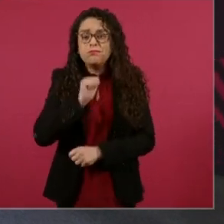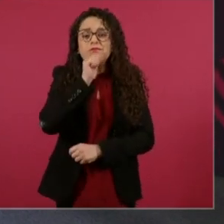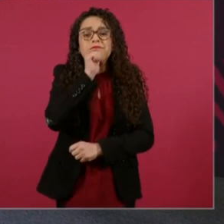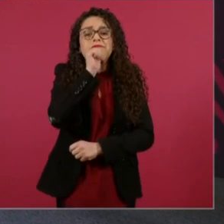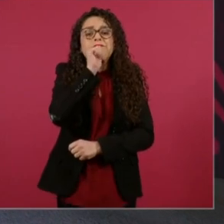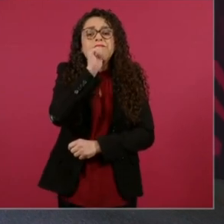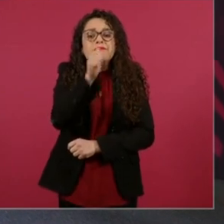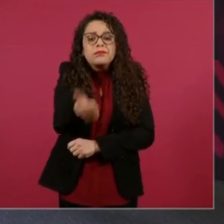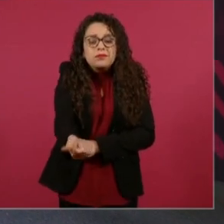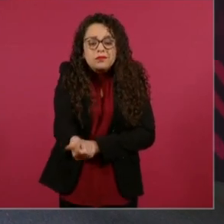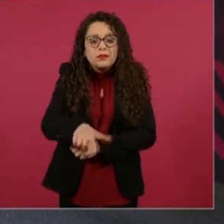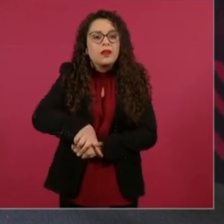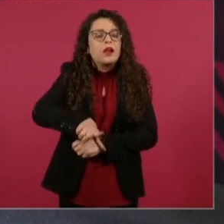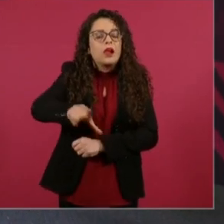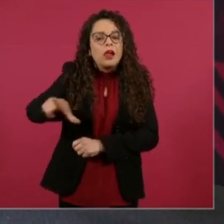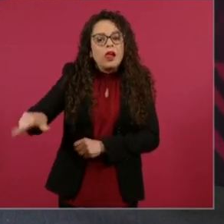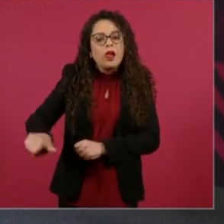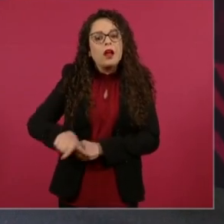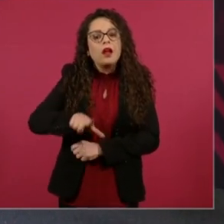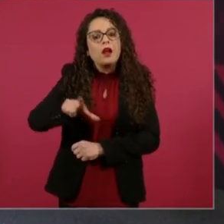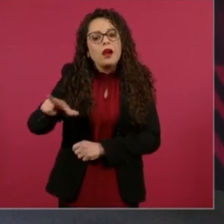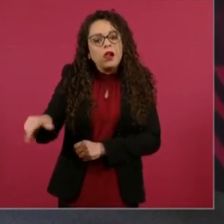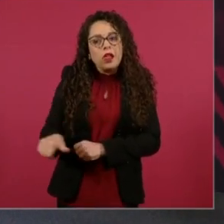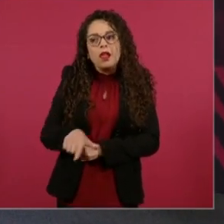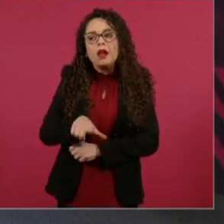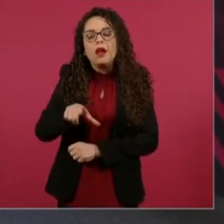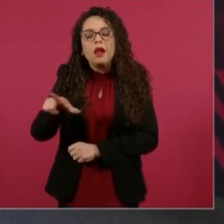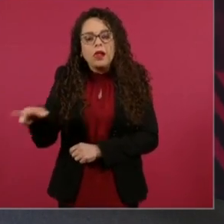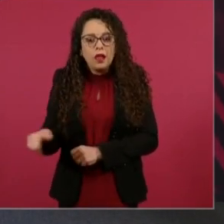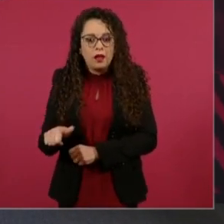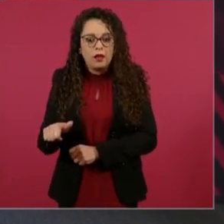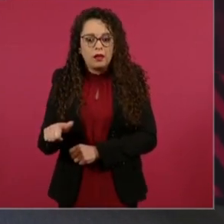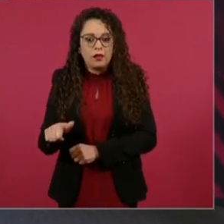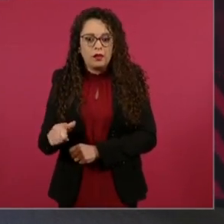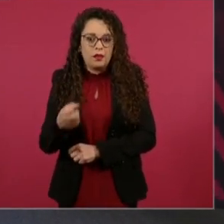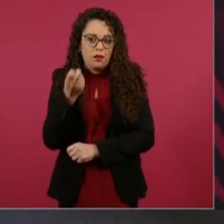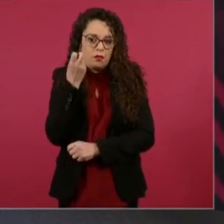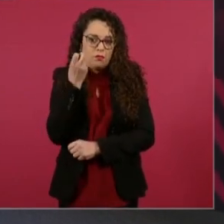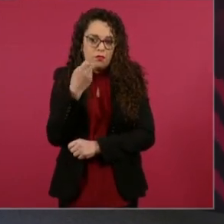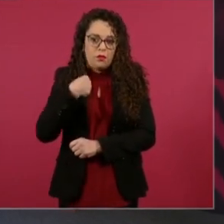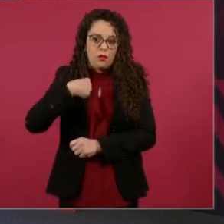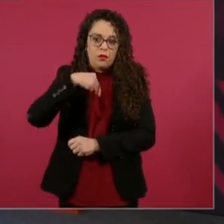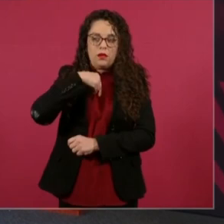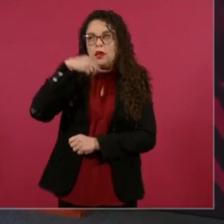y los ingenieros militares son una garantía